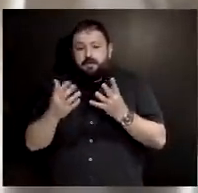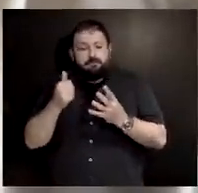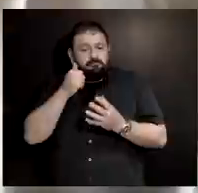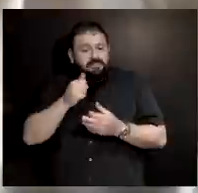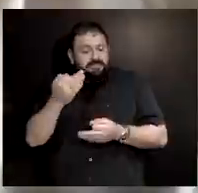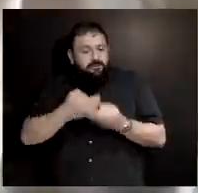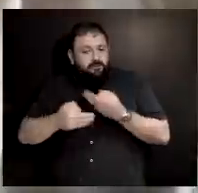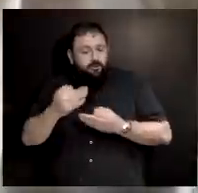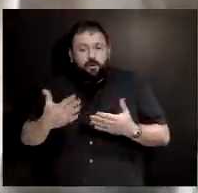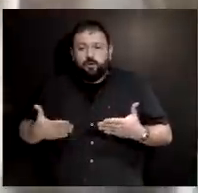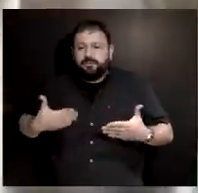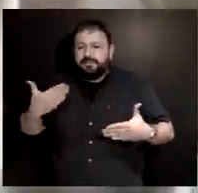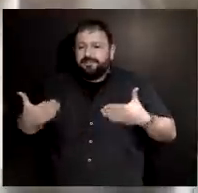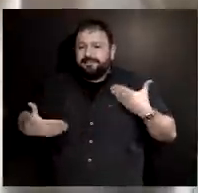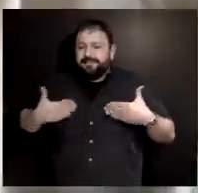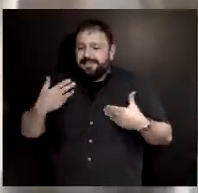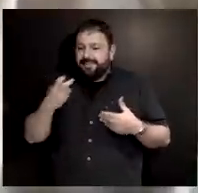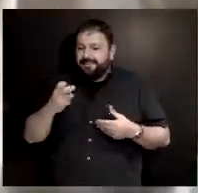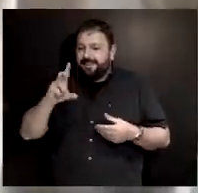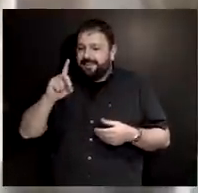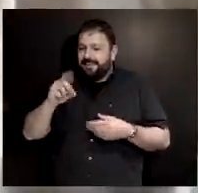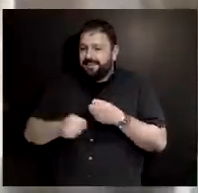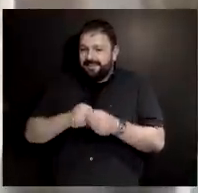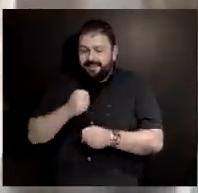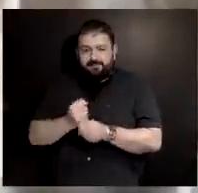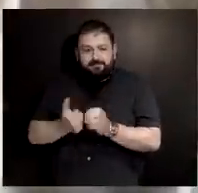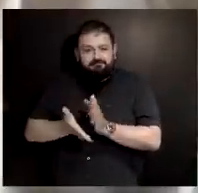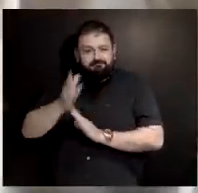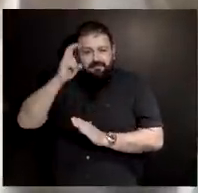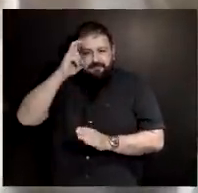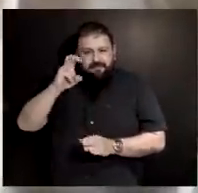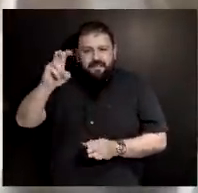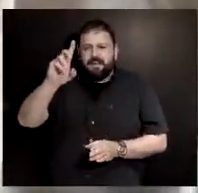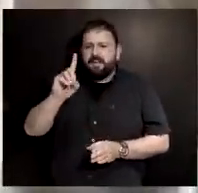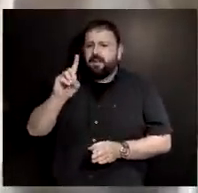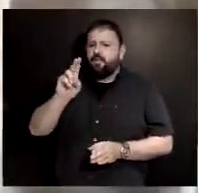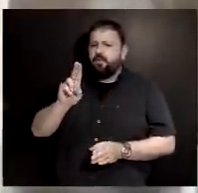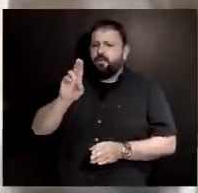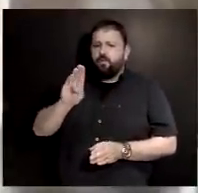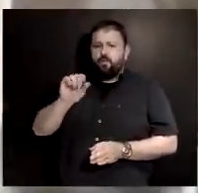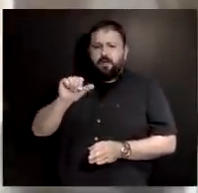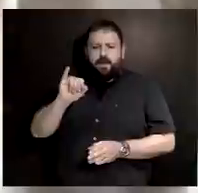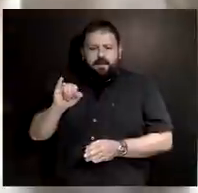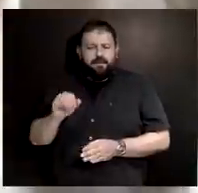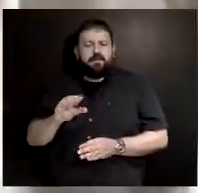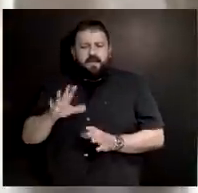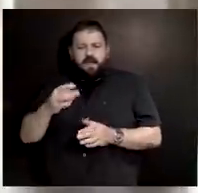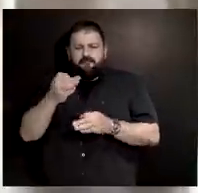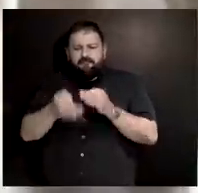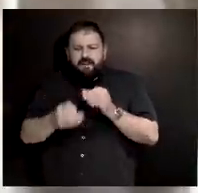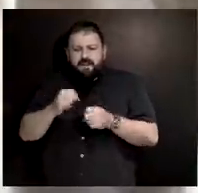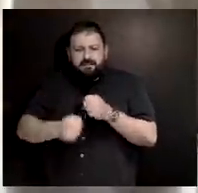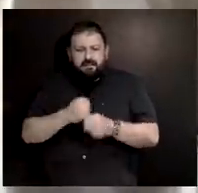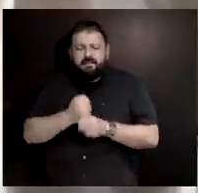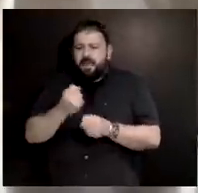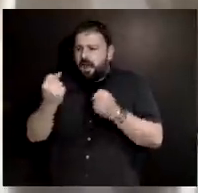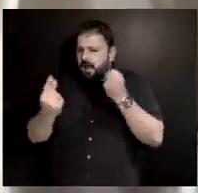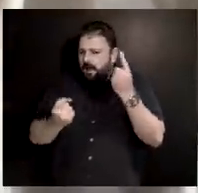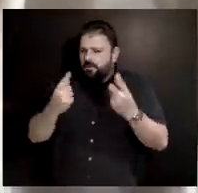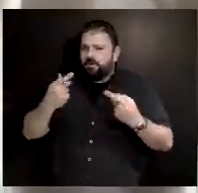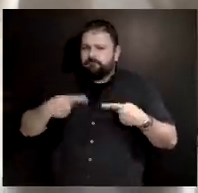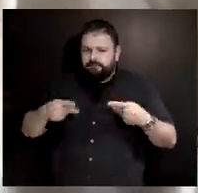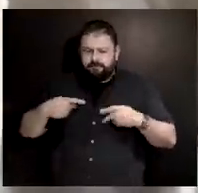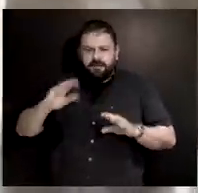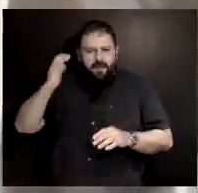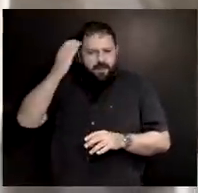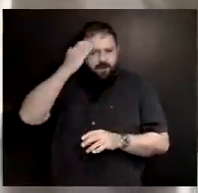festejos de los 30 años con nuestro viaje a Dubái a finales de año, que ustedes ya conocen y que están, por supuesto, calificando